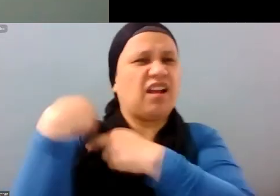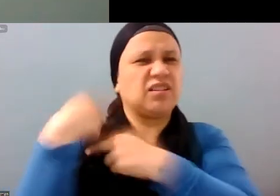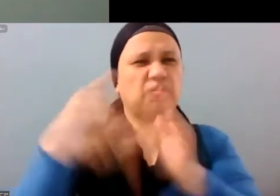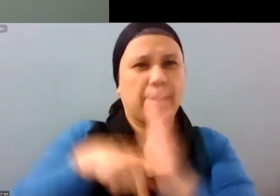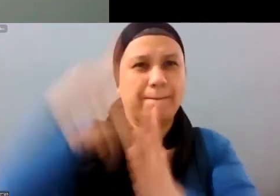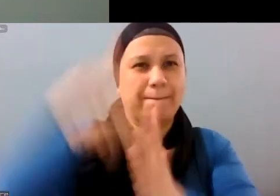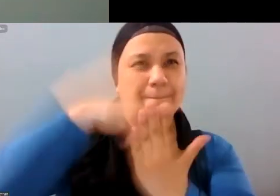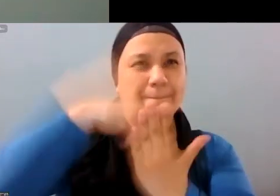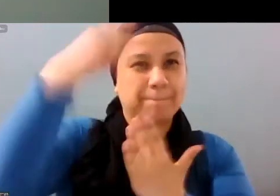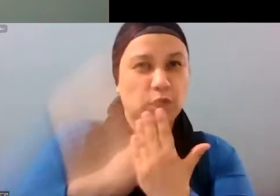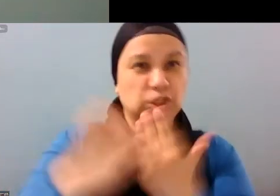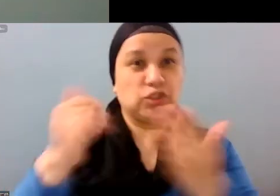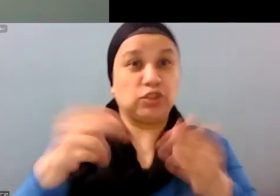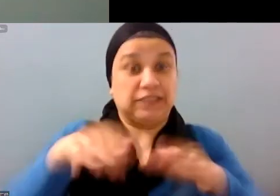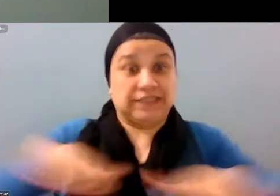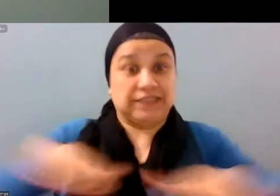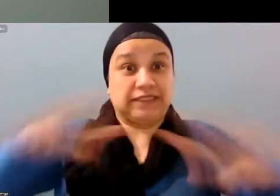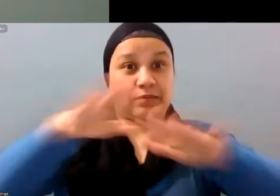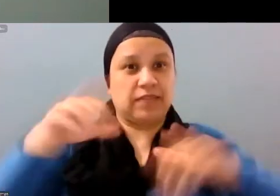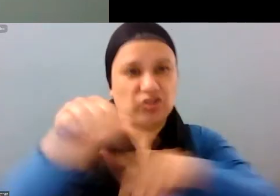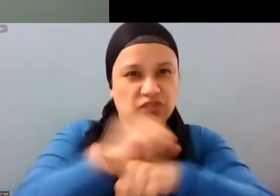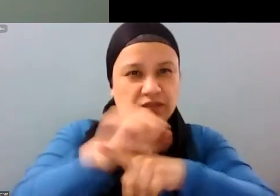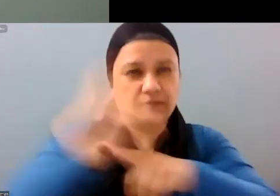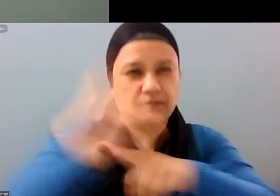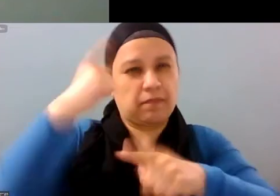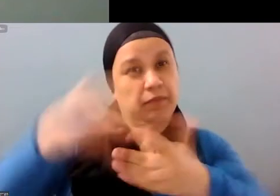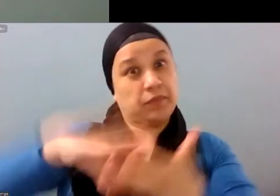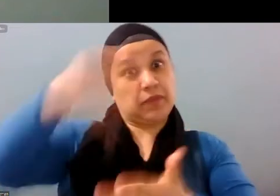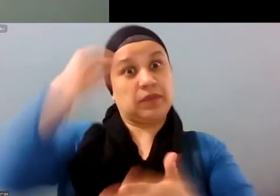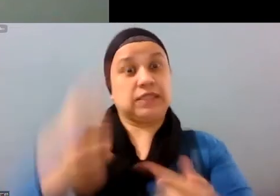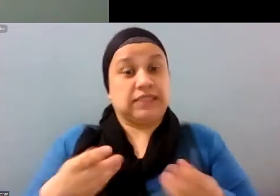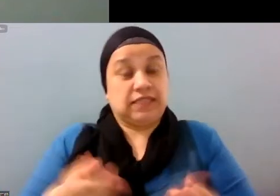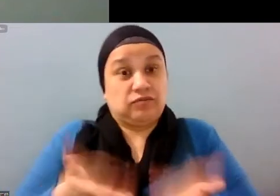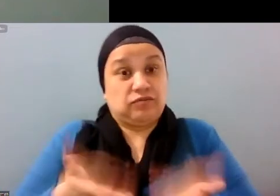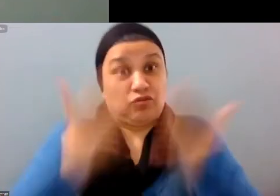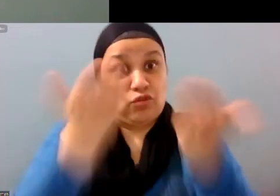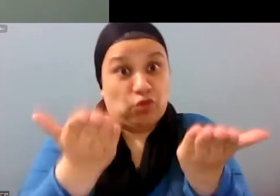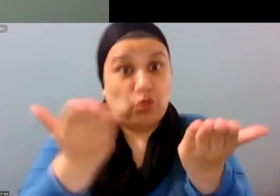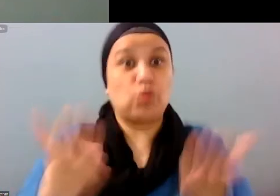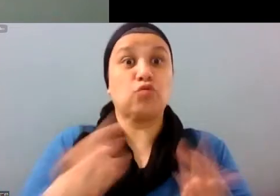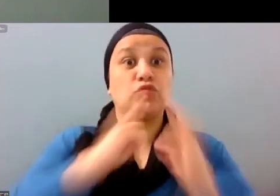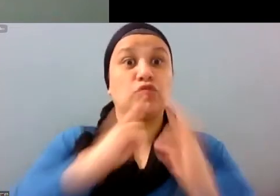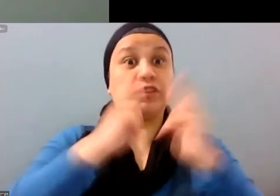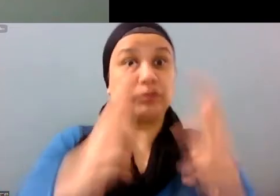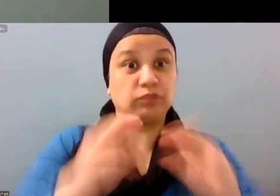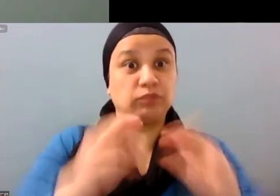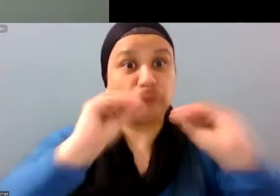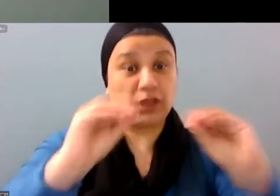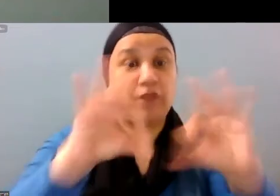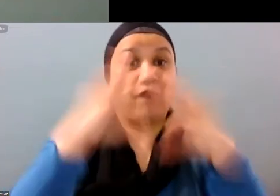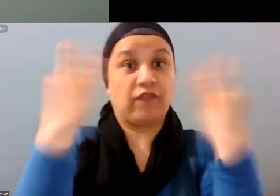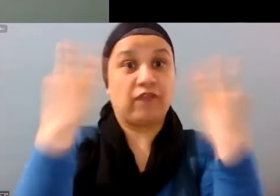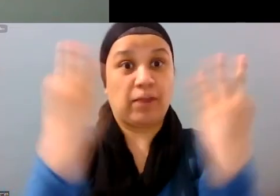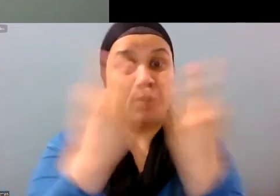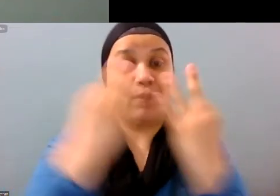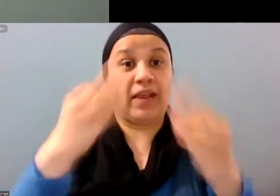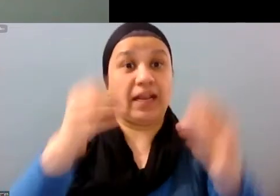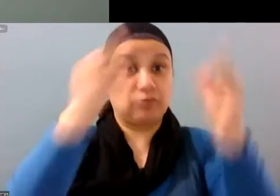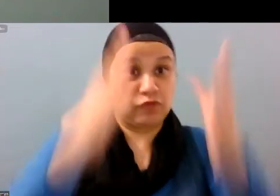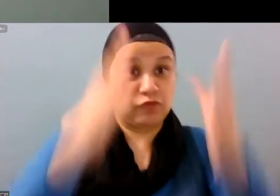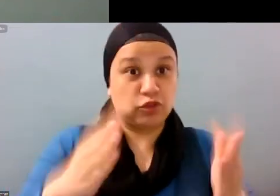espacios de capacitación para responder a las necesidades de formación de docentes, familia y público en general.